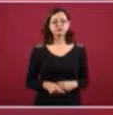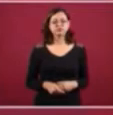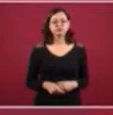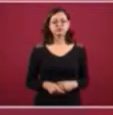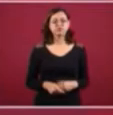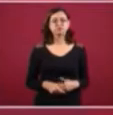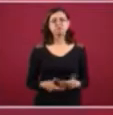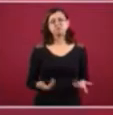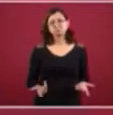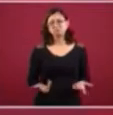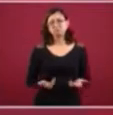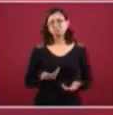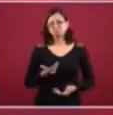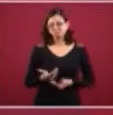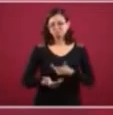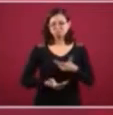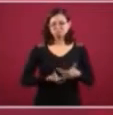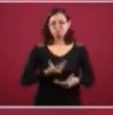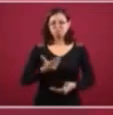resultados,